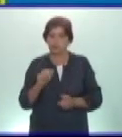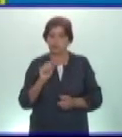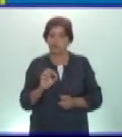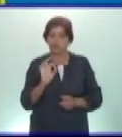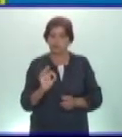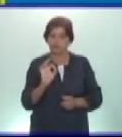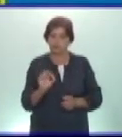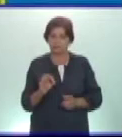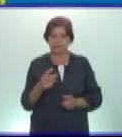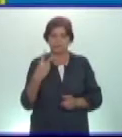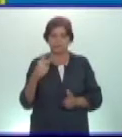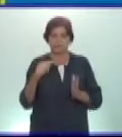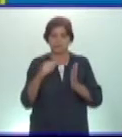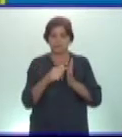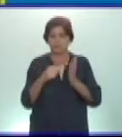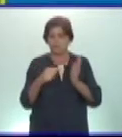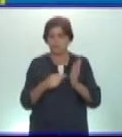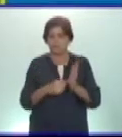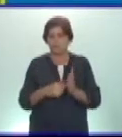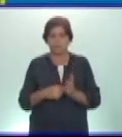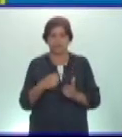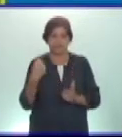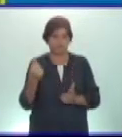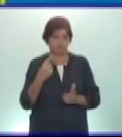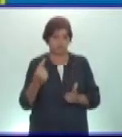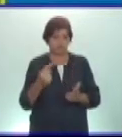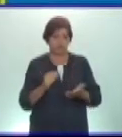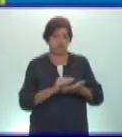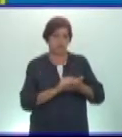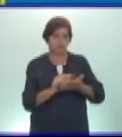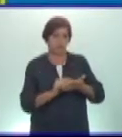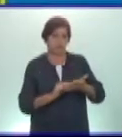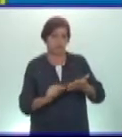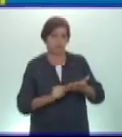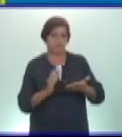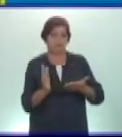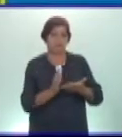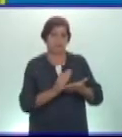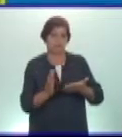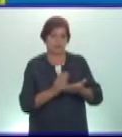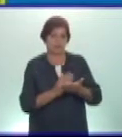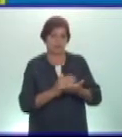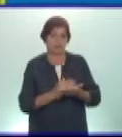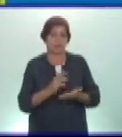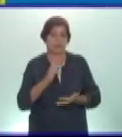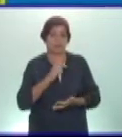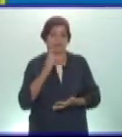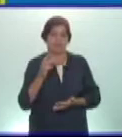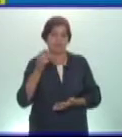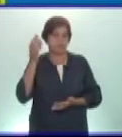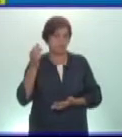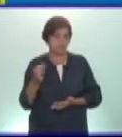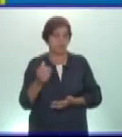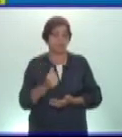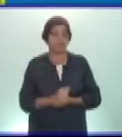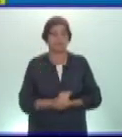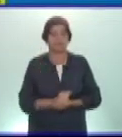Vamos solamente a copiar en la libreta la respuesta correcta. Adelante.